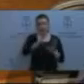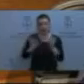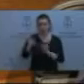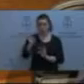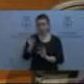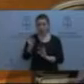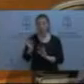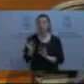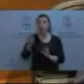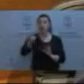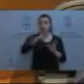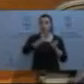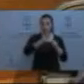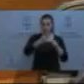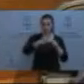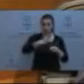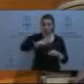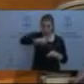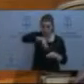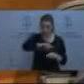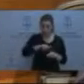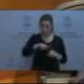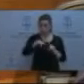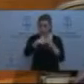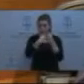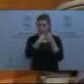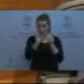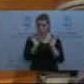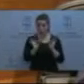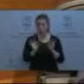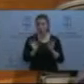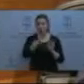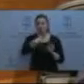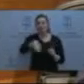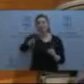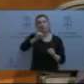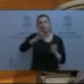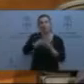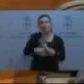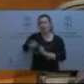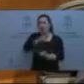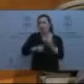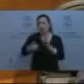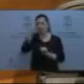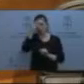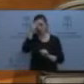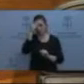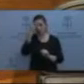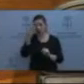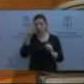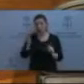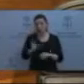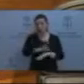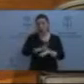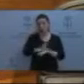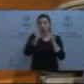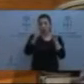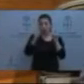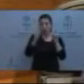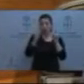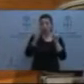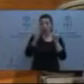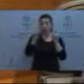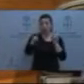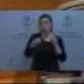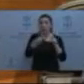nuestra fuerza política, en este caso, entendemos que este es uno de los principales problemas a los que se enfrenta la Consejería de Educación. Además, usted así lo